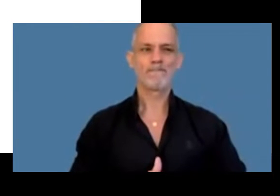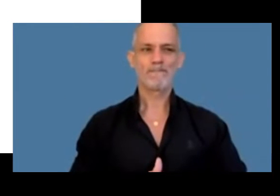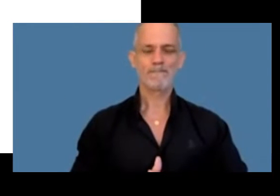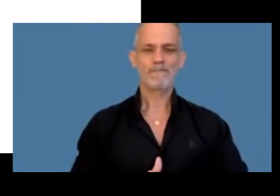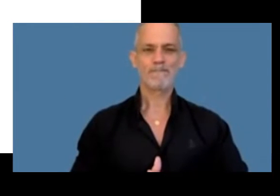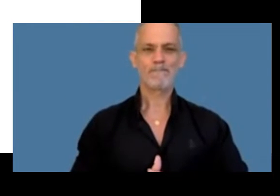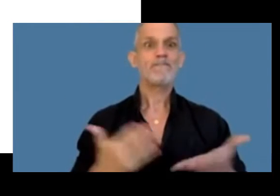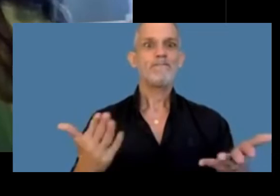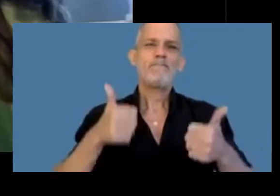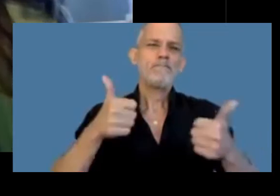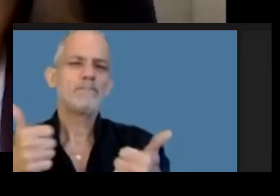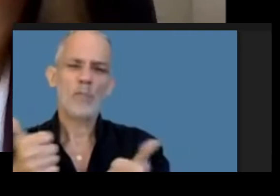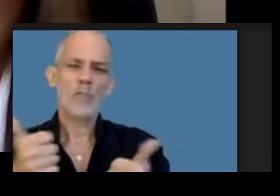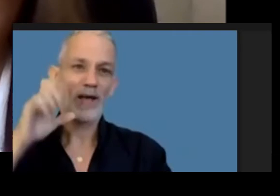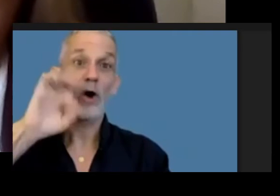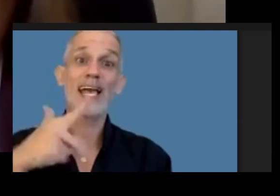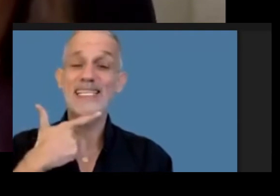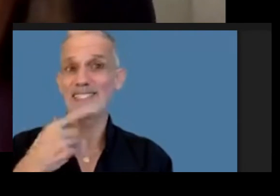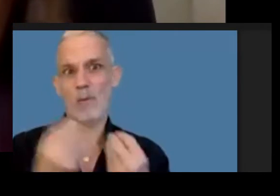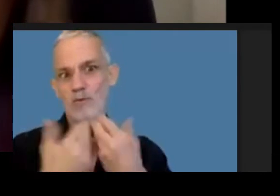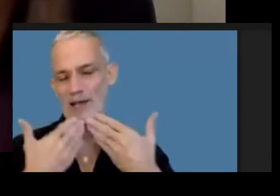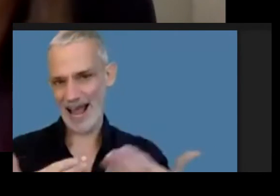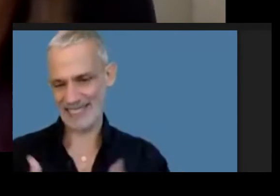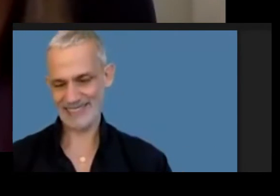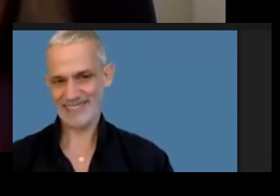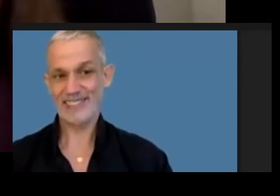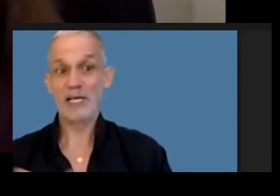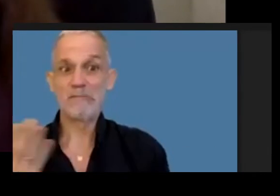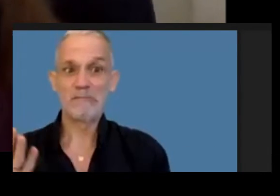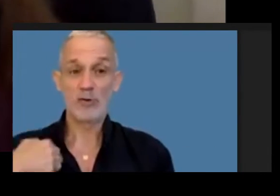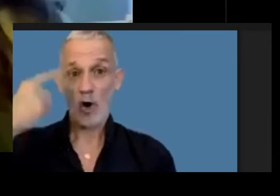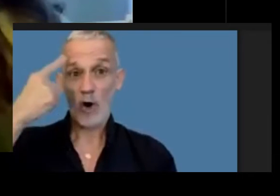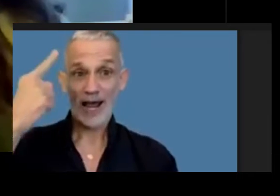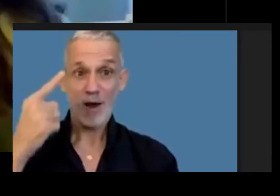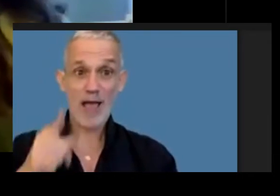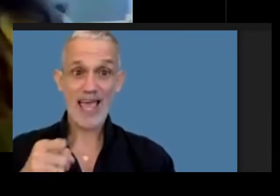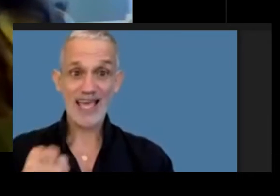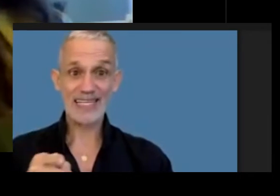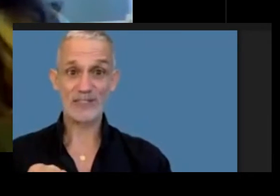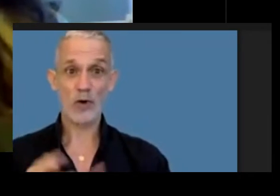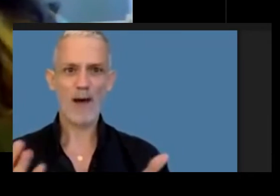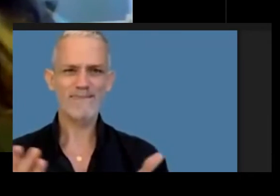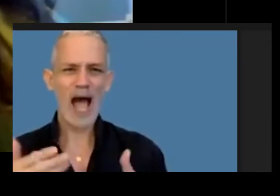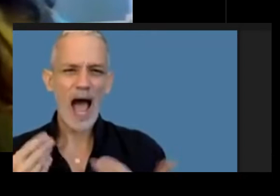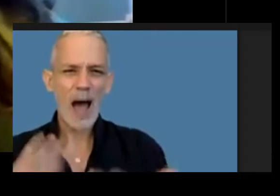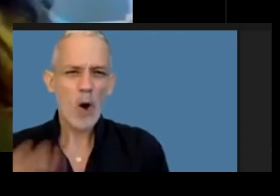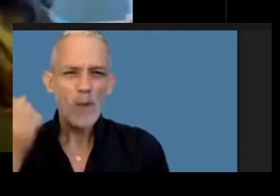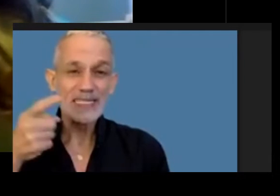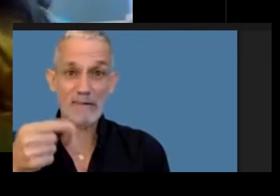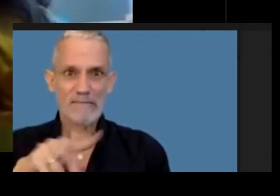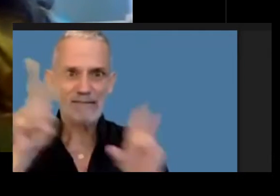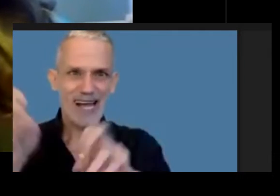Genial, Cris. Muchas gracias. Excelente, Creo que tengo... excelente punteo. Eso te iba a decir, aprovechando antes de pasar al tema, hay